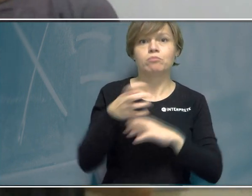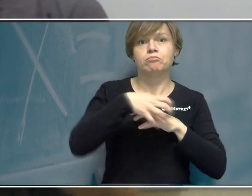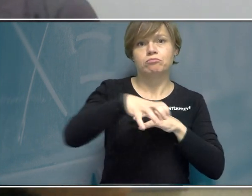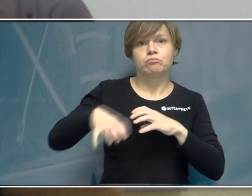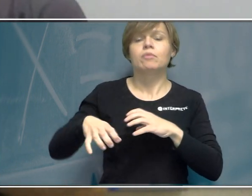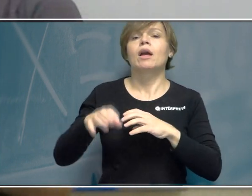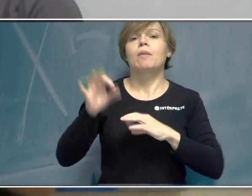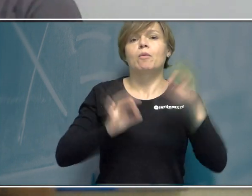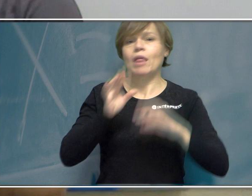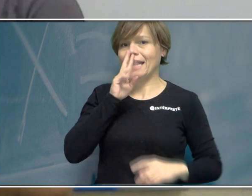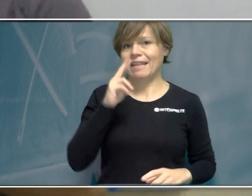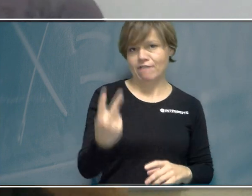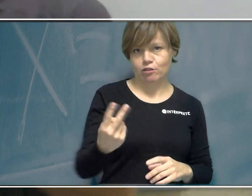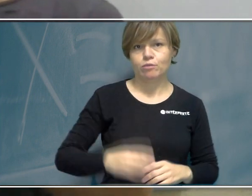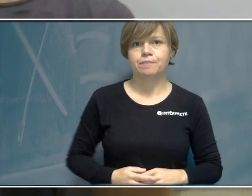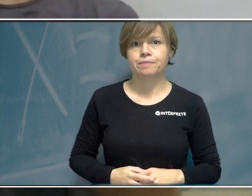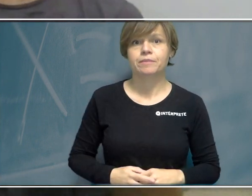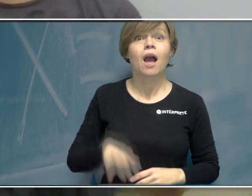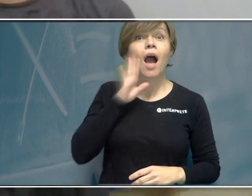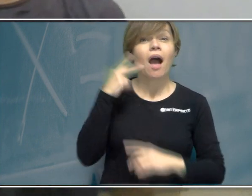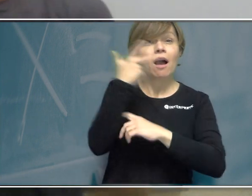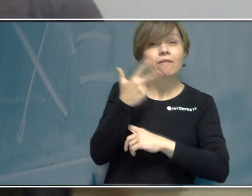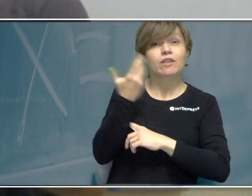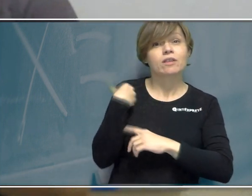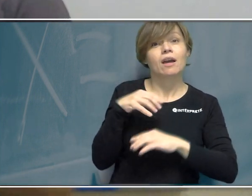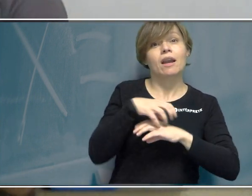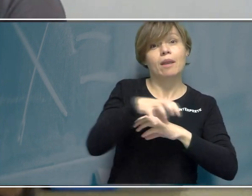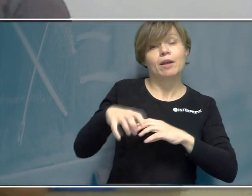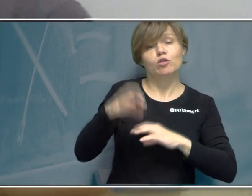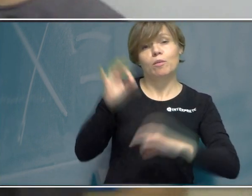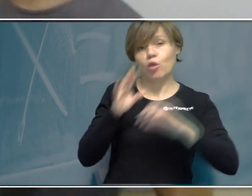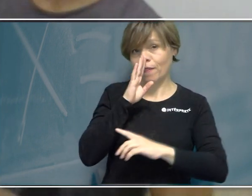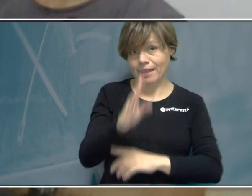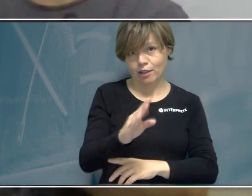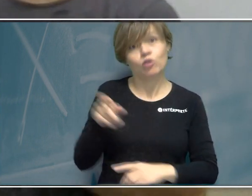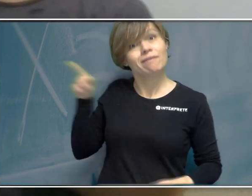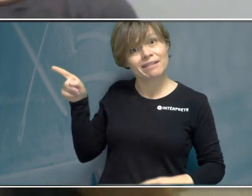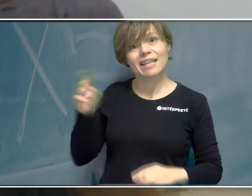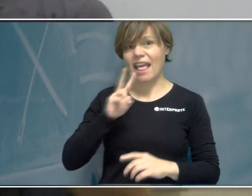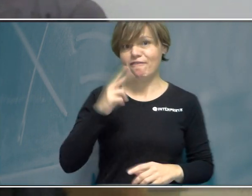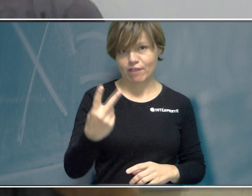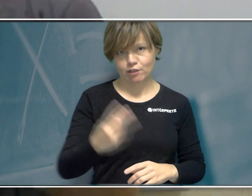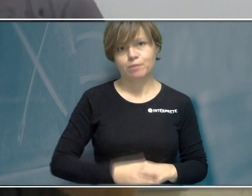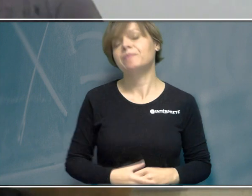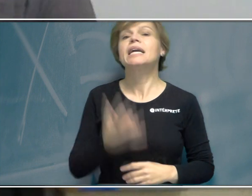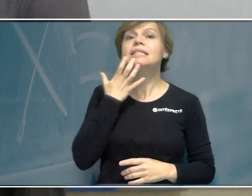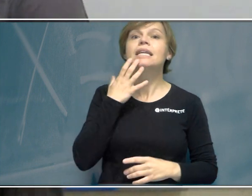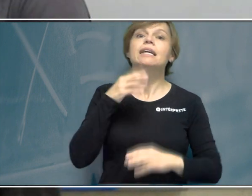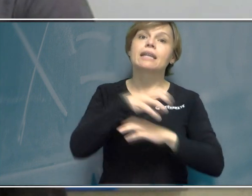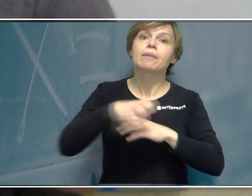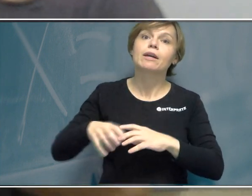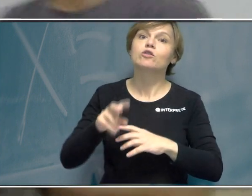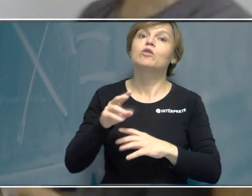reparto inversamente proporcional. Ya grabé un vídeo de reparto directamente proporcional, este es inverso. Un reparto inversamente